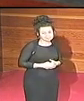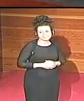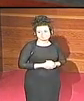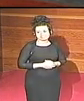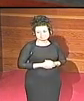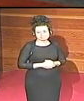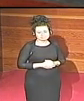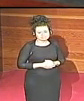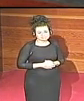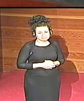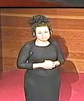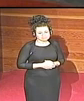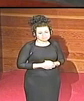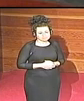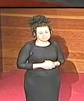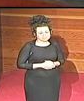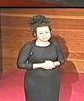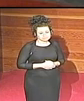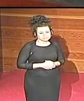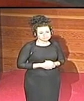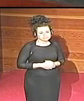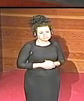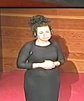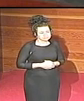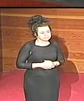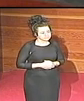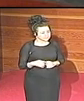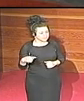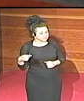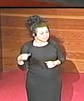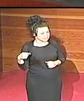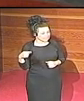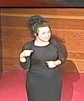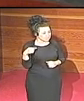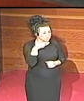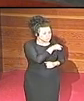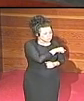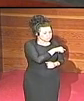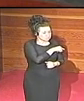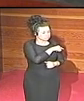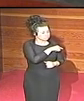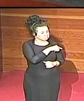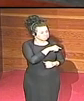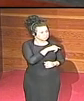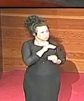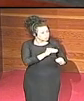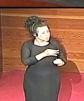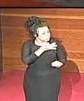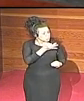Bien, el discurso dominante del Kremlin se nutre de